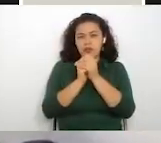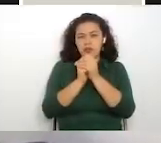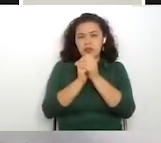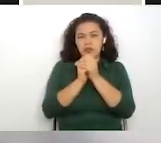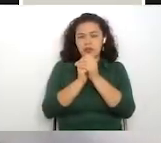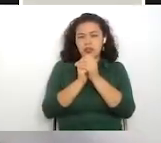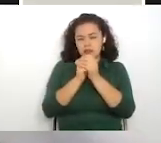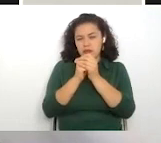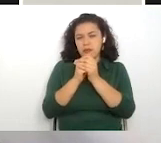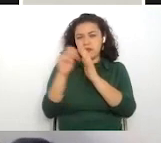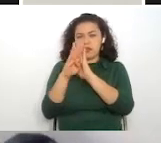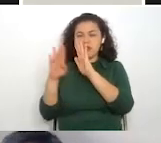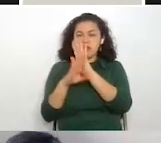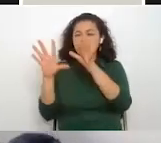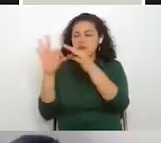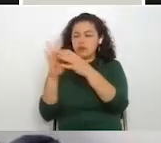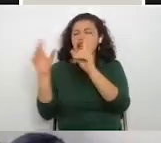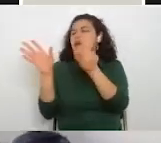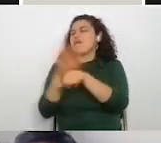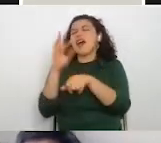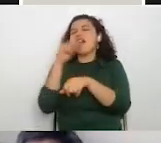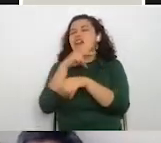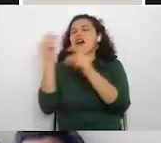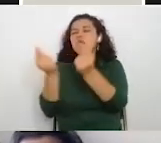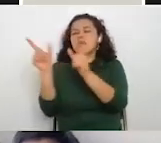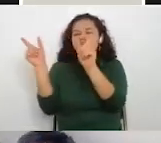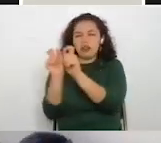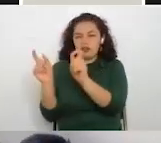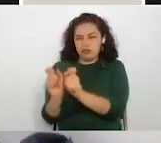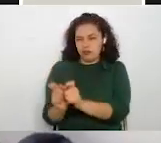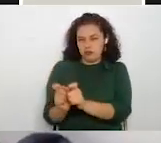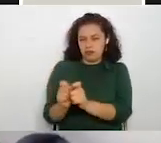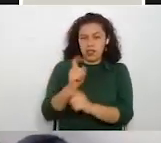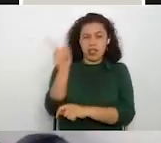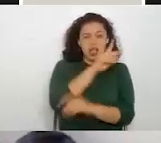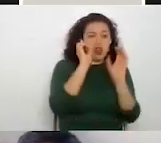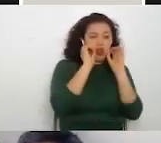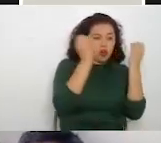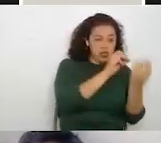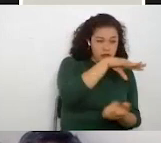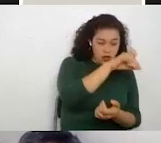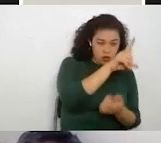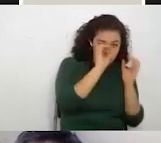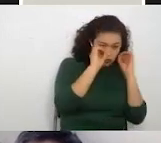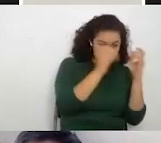manual de procedimientos es mucho más sintética, más resumida que lo que presentamos en el manual de organización, ¿sí? Entonces, en